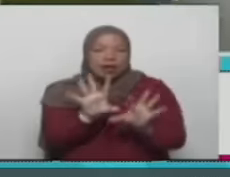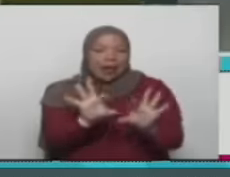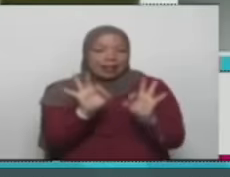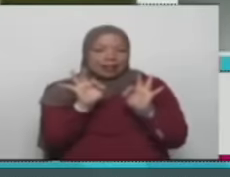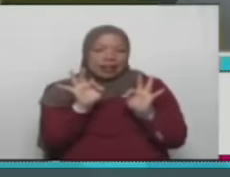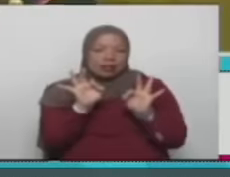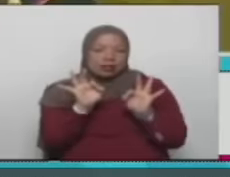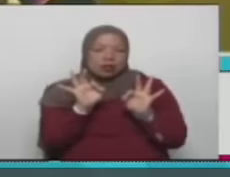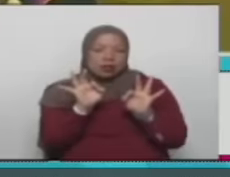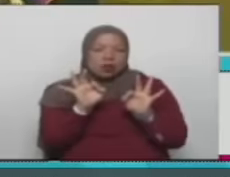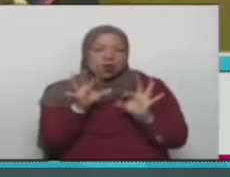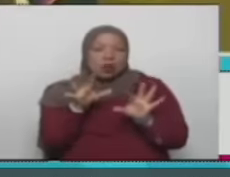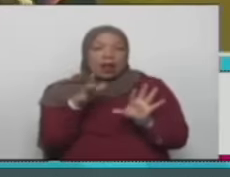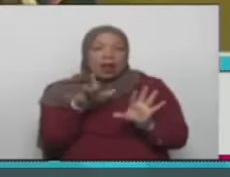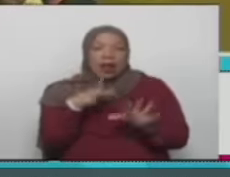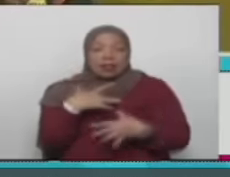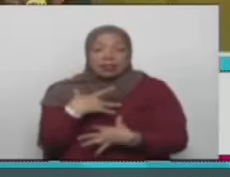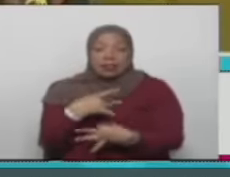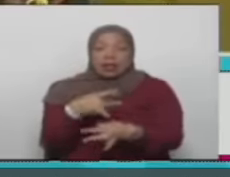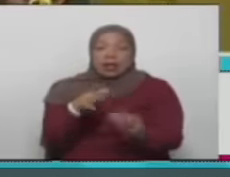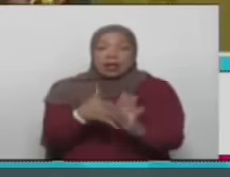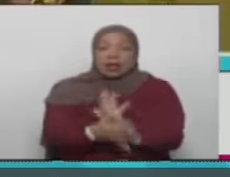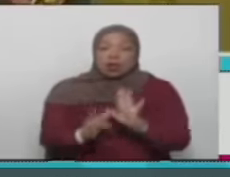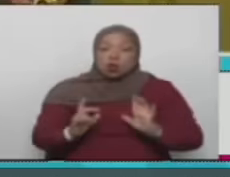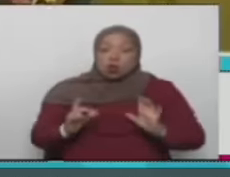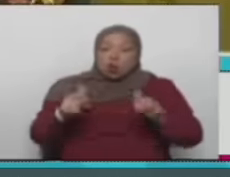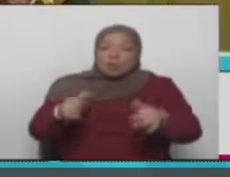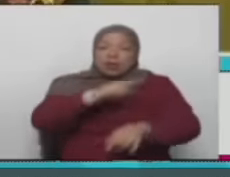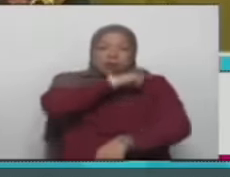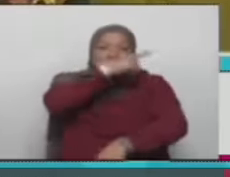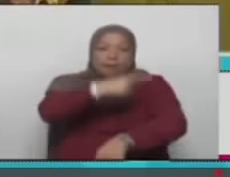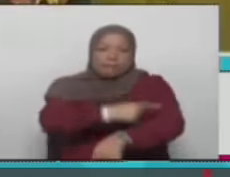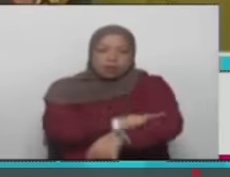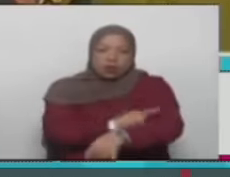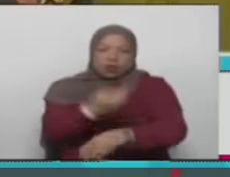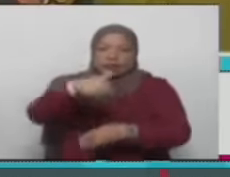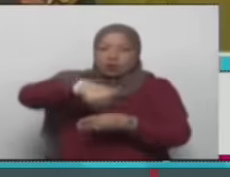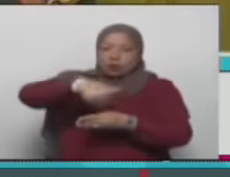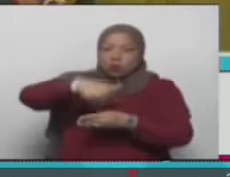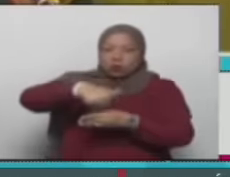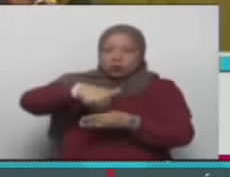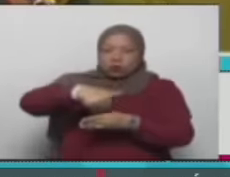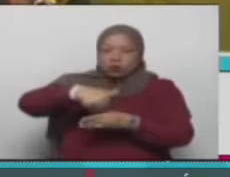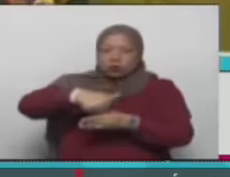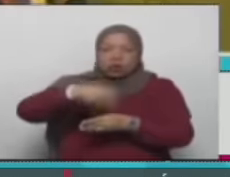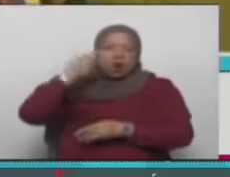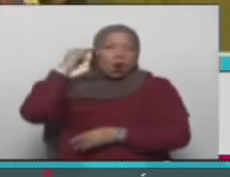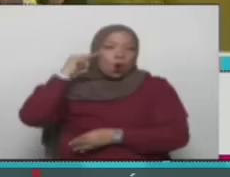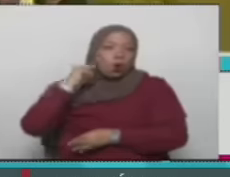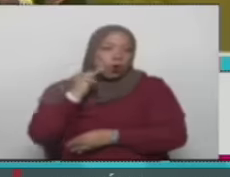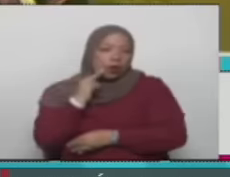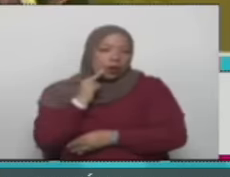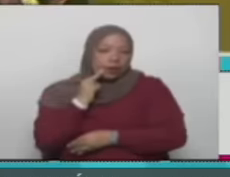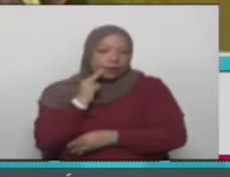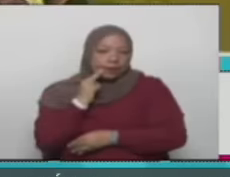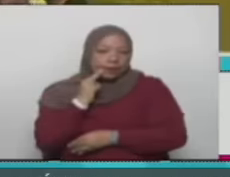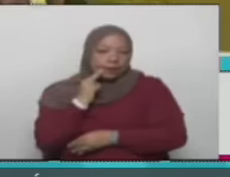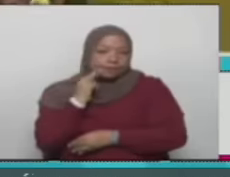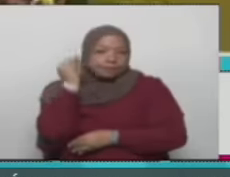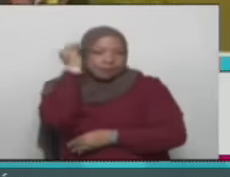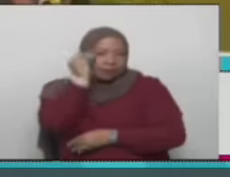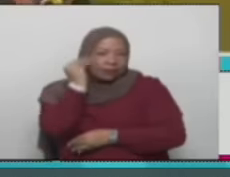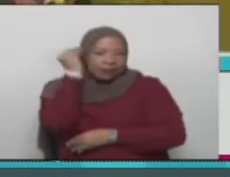el origen del poder electoral, que se remonta sin lugar a dudas a Simón Bolívar, quien